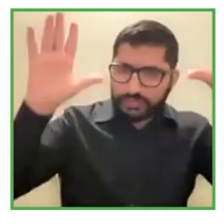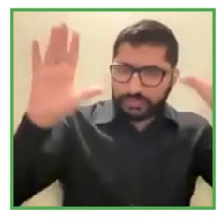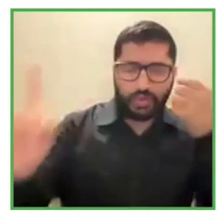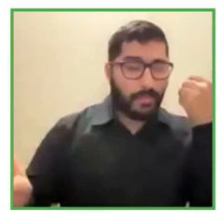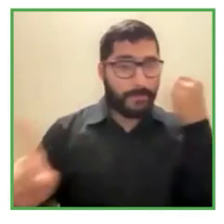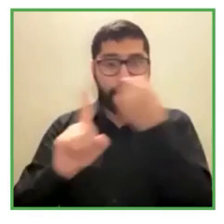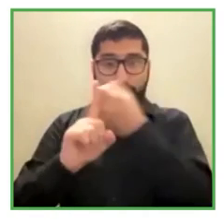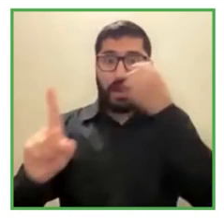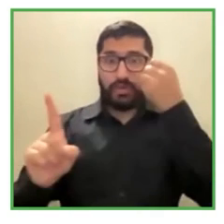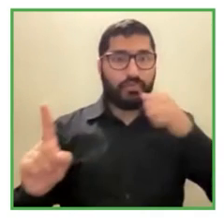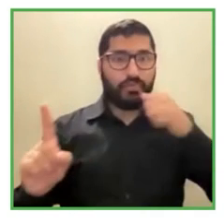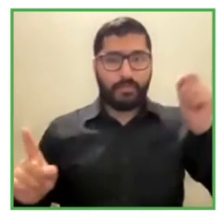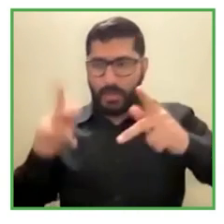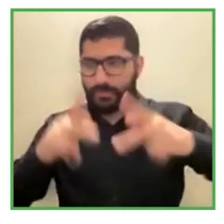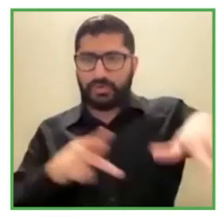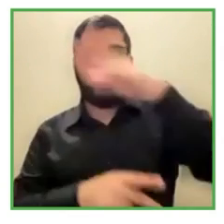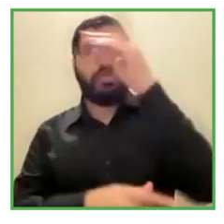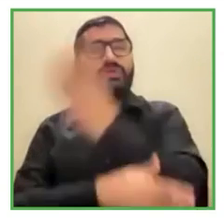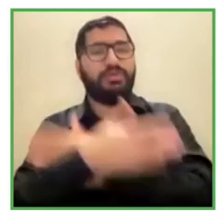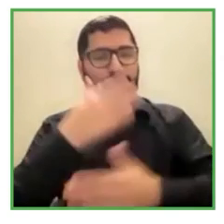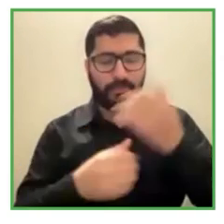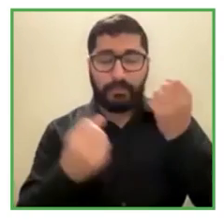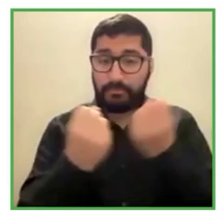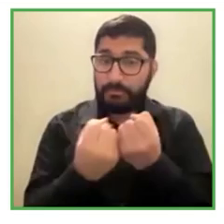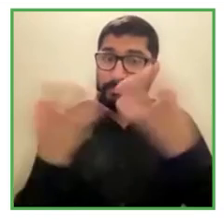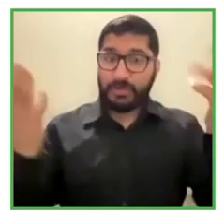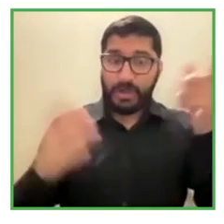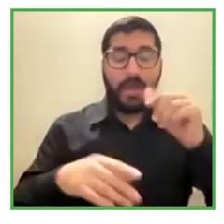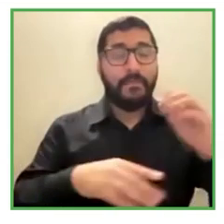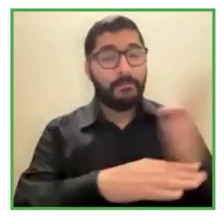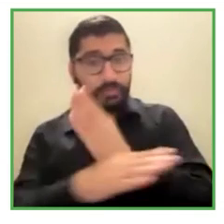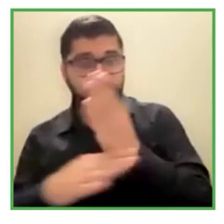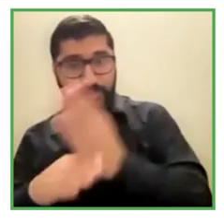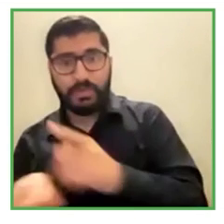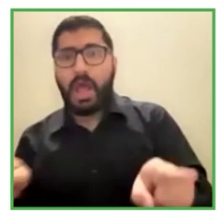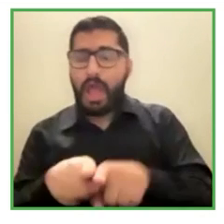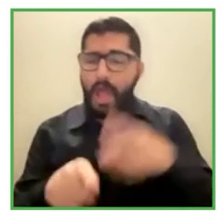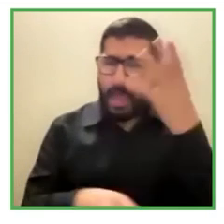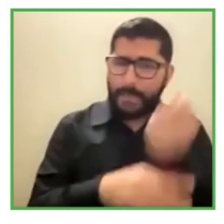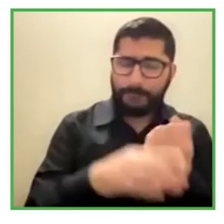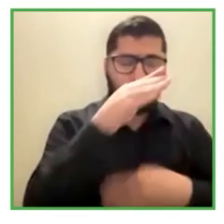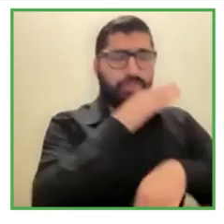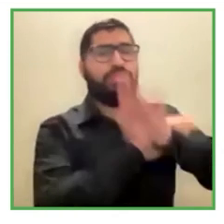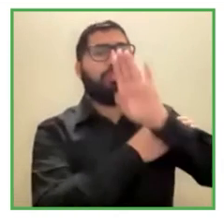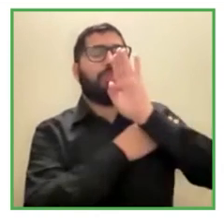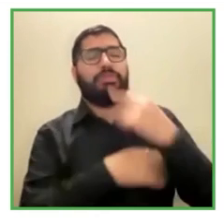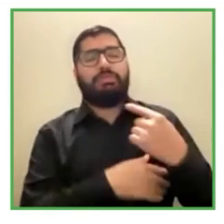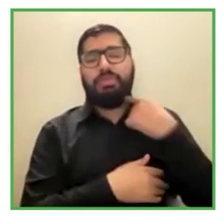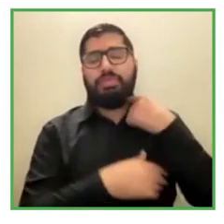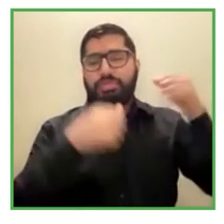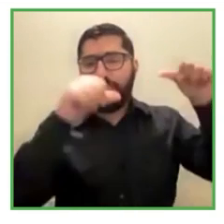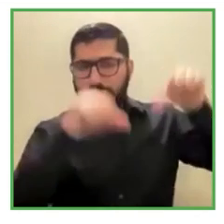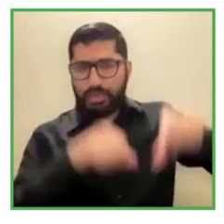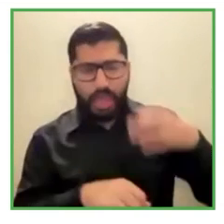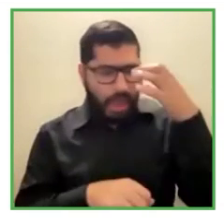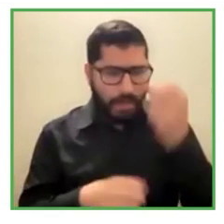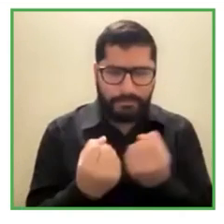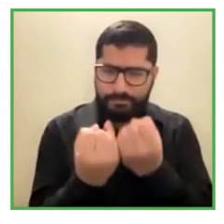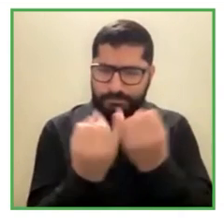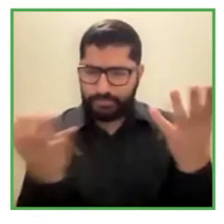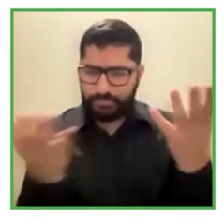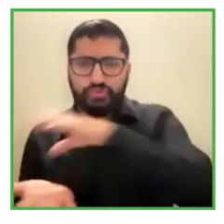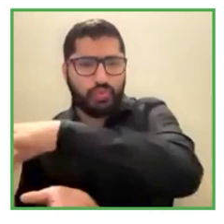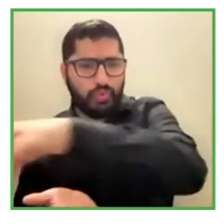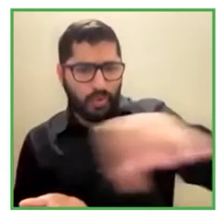discapacidades, pero muchas empresas han sido afectadas. Así que ha habido mucho muchas ubicaciones y negocios que han tenido que despedir